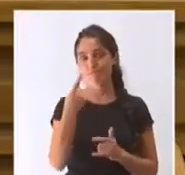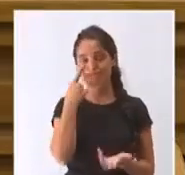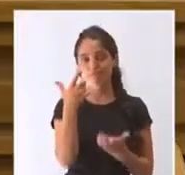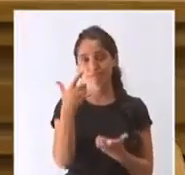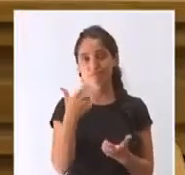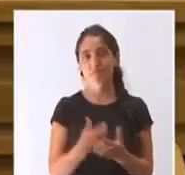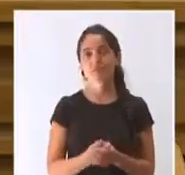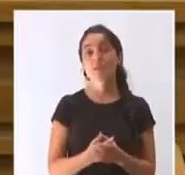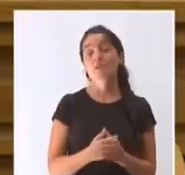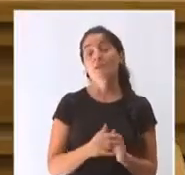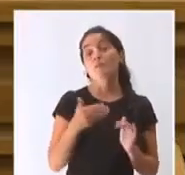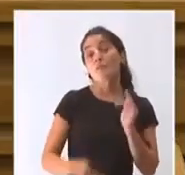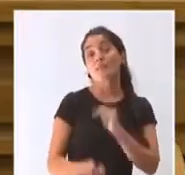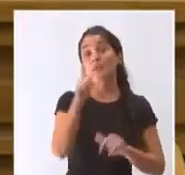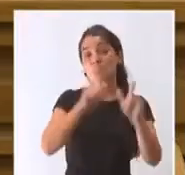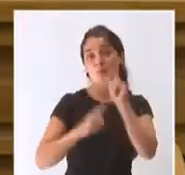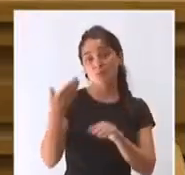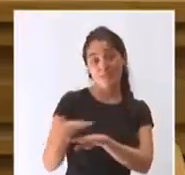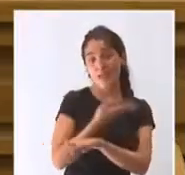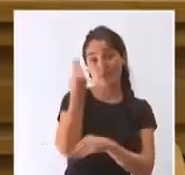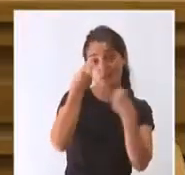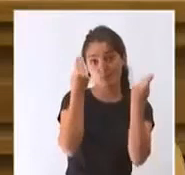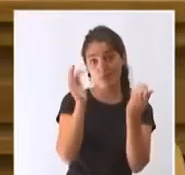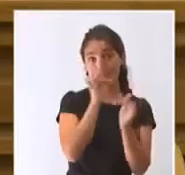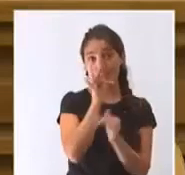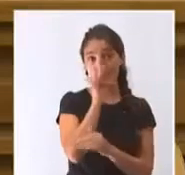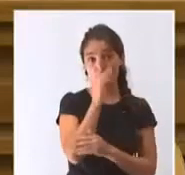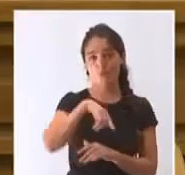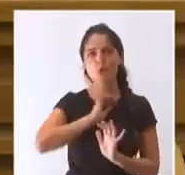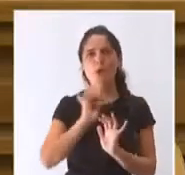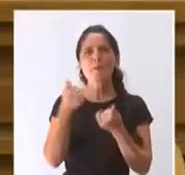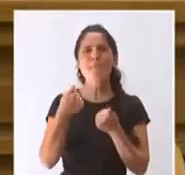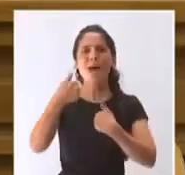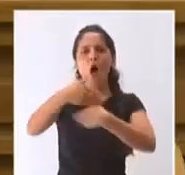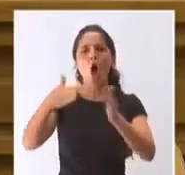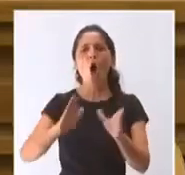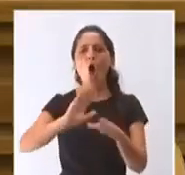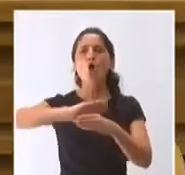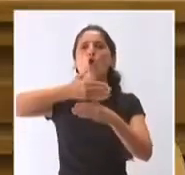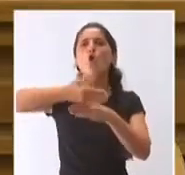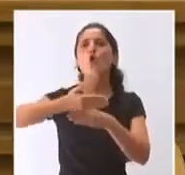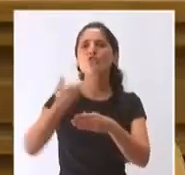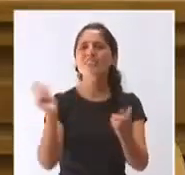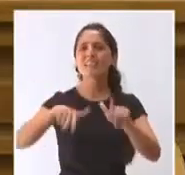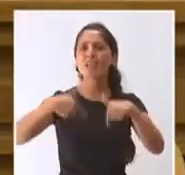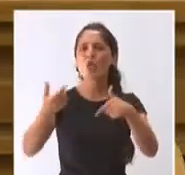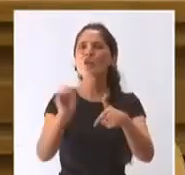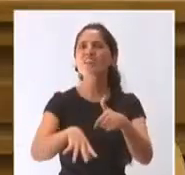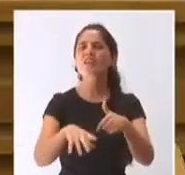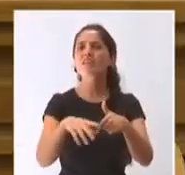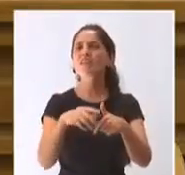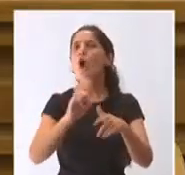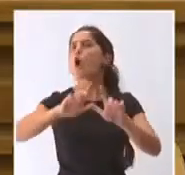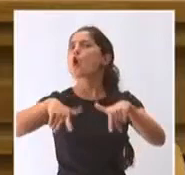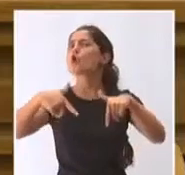antes de que lo vean vamos a empezar con el contenedor quinto en nuestros municipios en